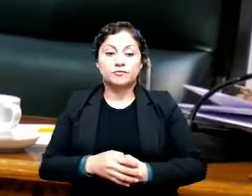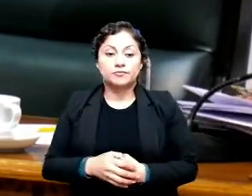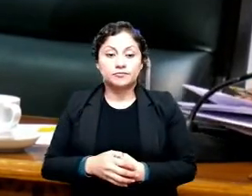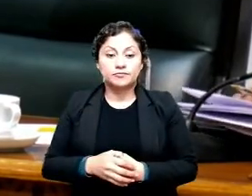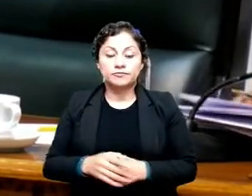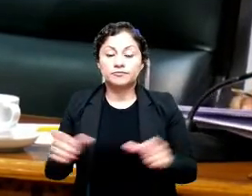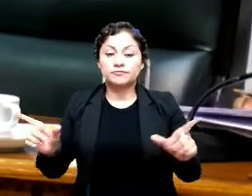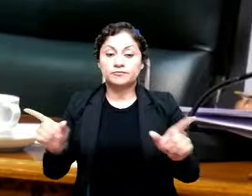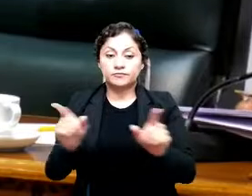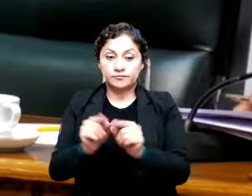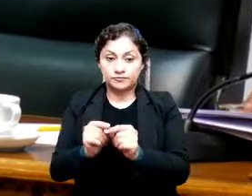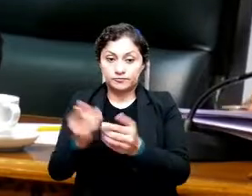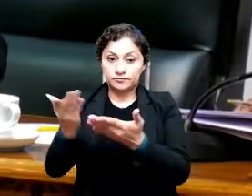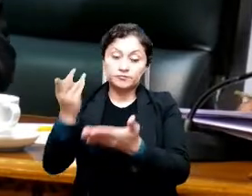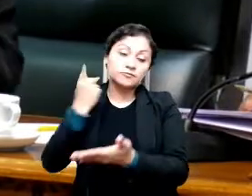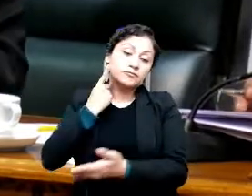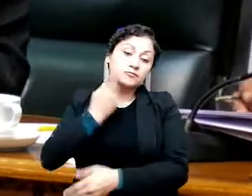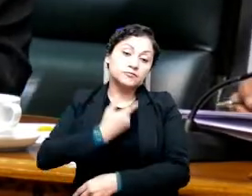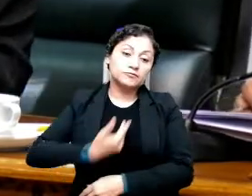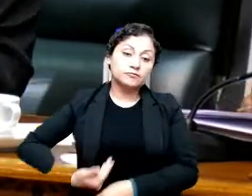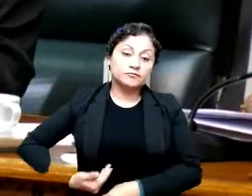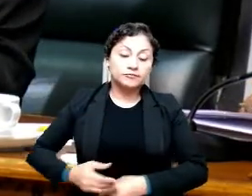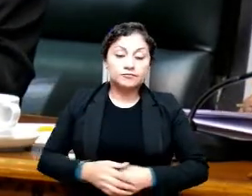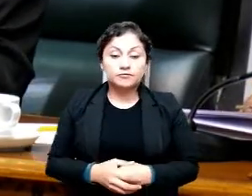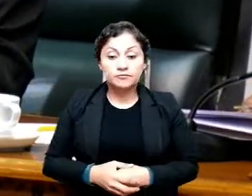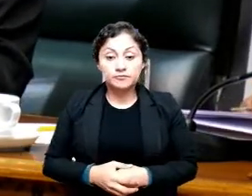Es cuanto, diputado presidente.